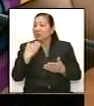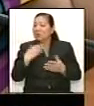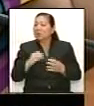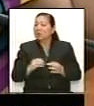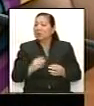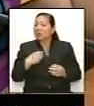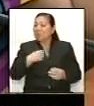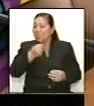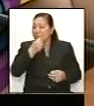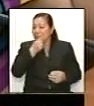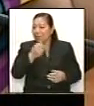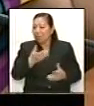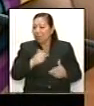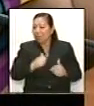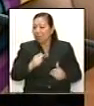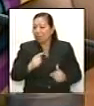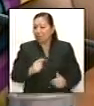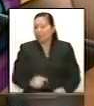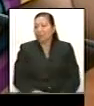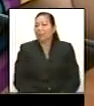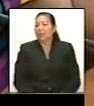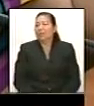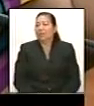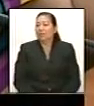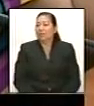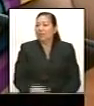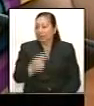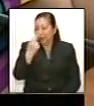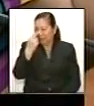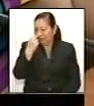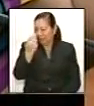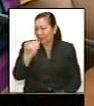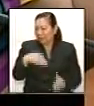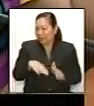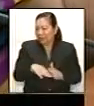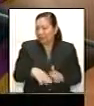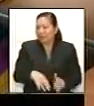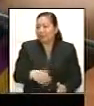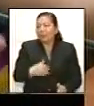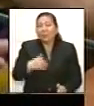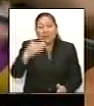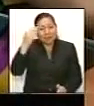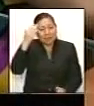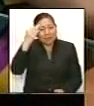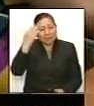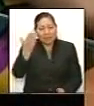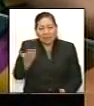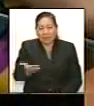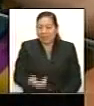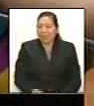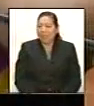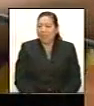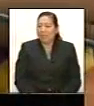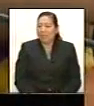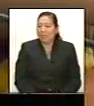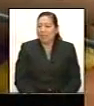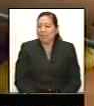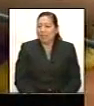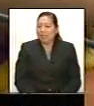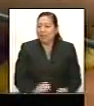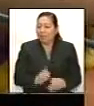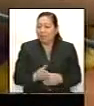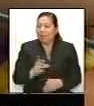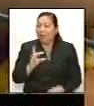que eres periodista y que eres activista. Entonces me parece súper raro que incluso me pase eso a mí sabiendo que soy activista, ¿no? Entonces fui a